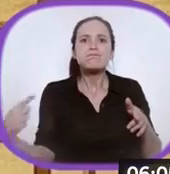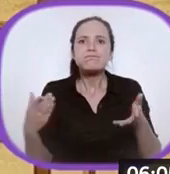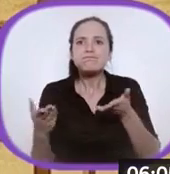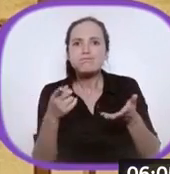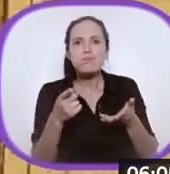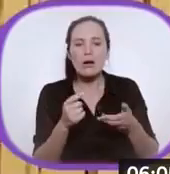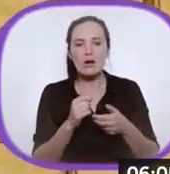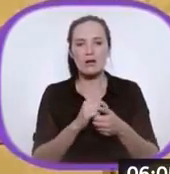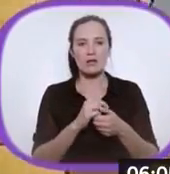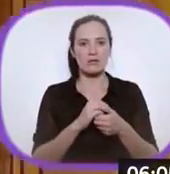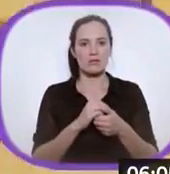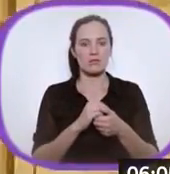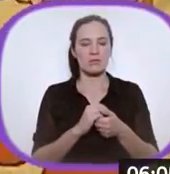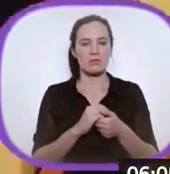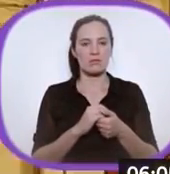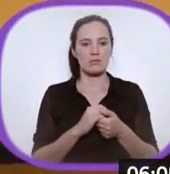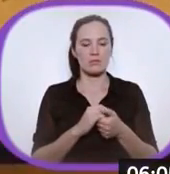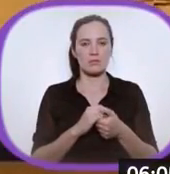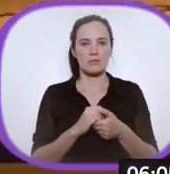está haciendo?